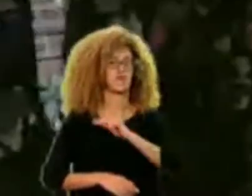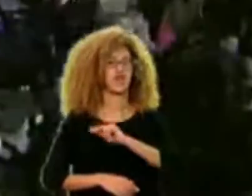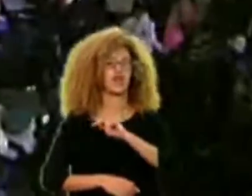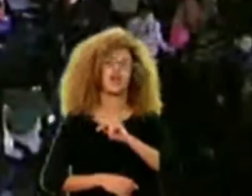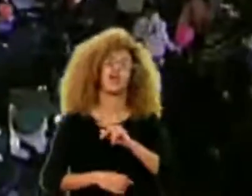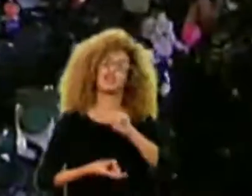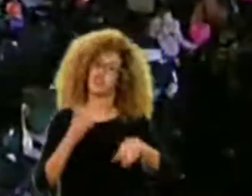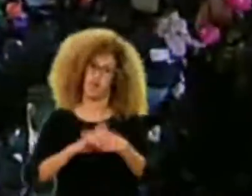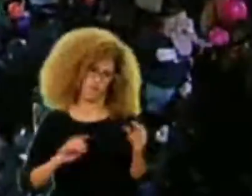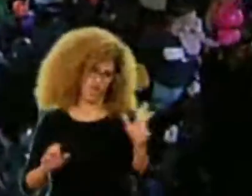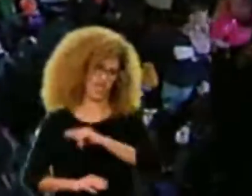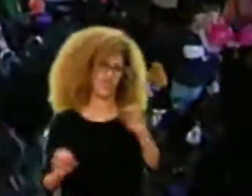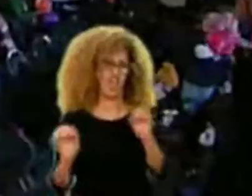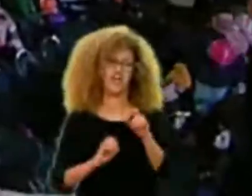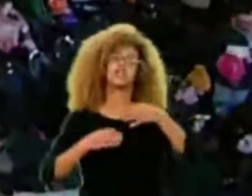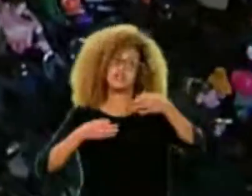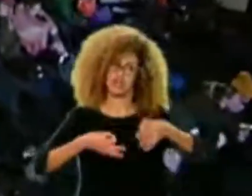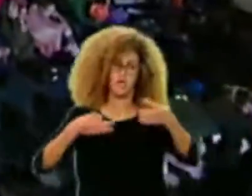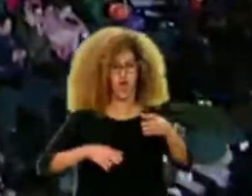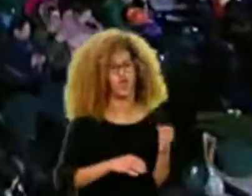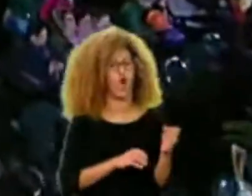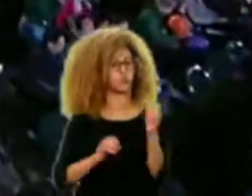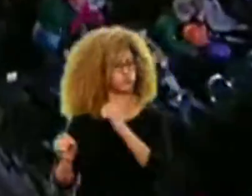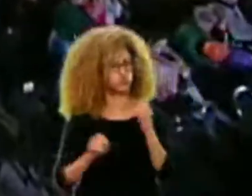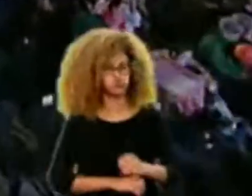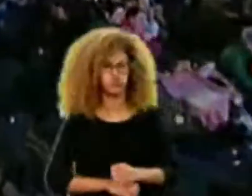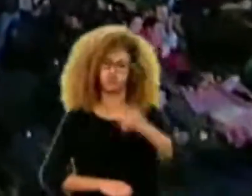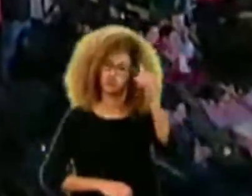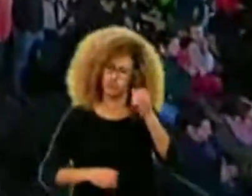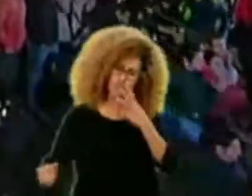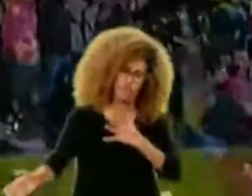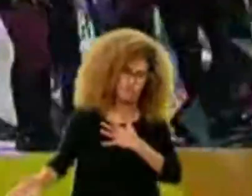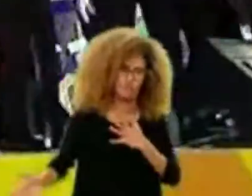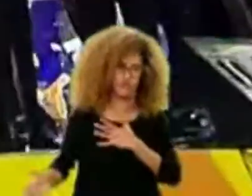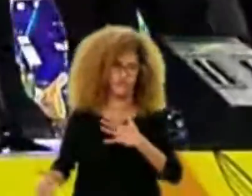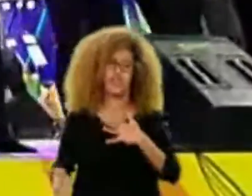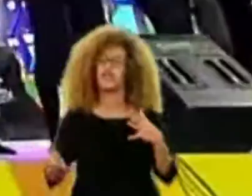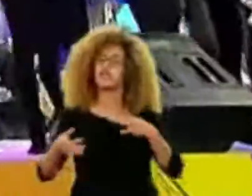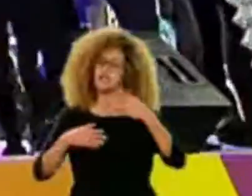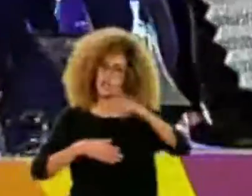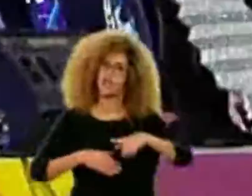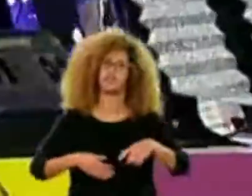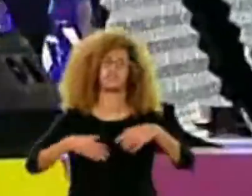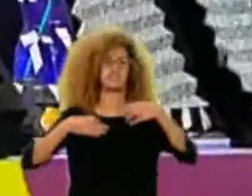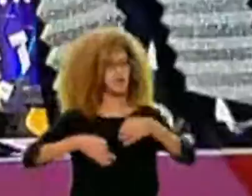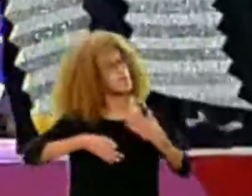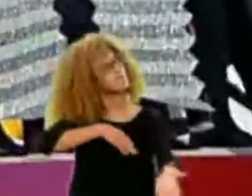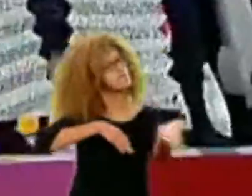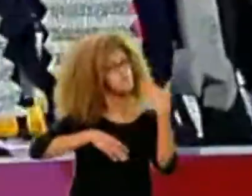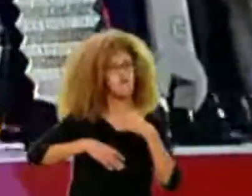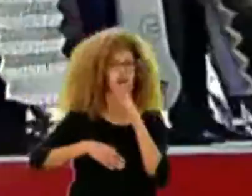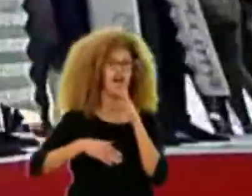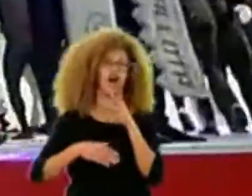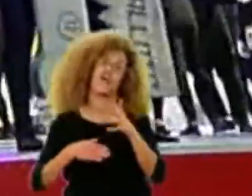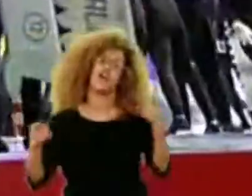caballeros, los de Carrizal. Nosotros les invitamos también, junto con ustedes, caballeros y señoras, a irnos de tienda a este